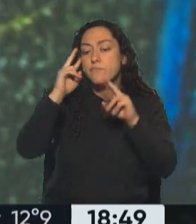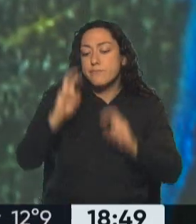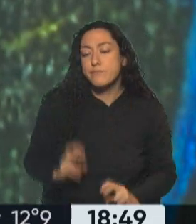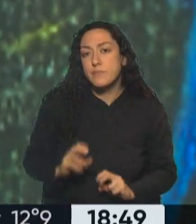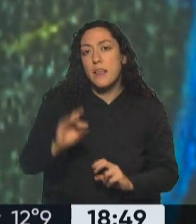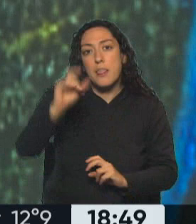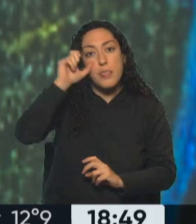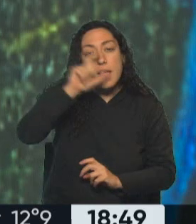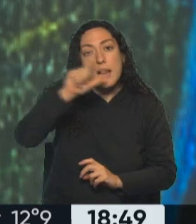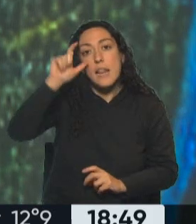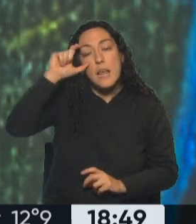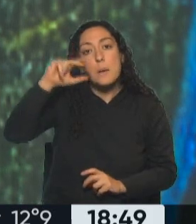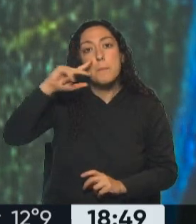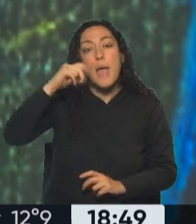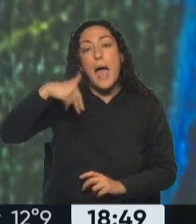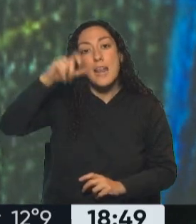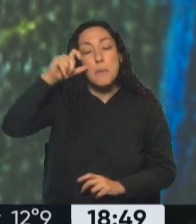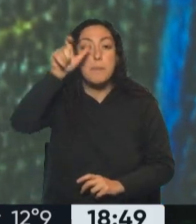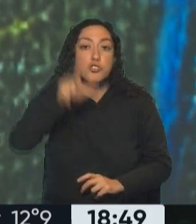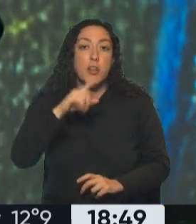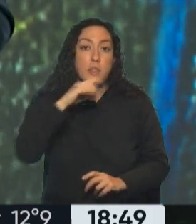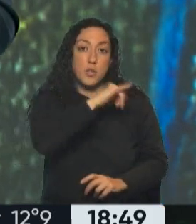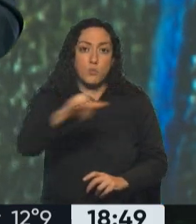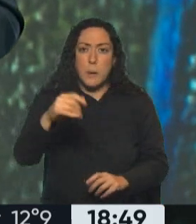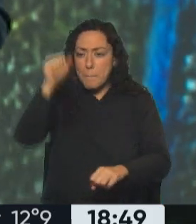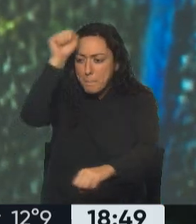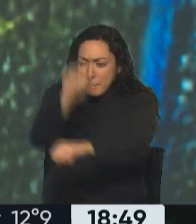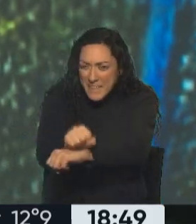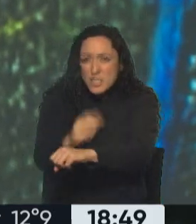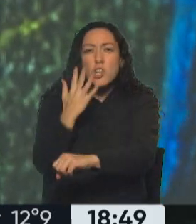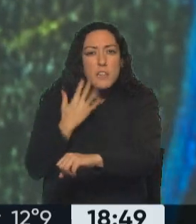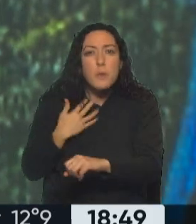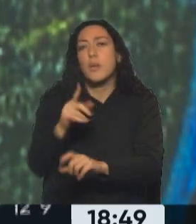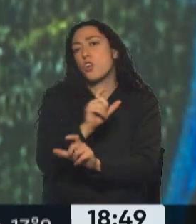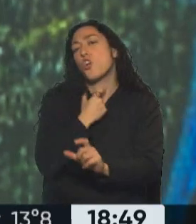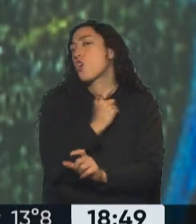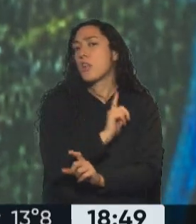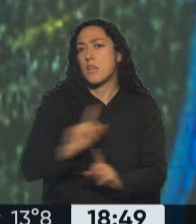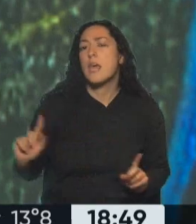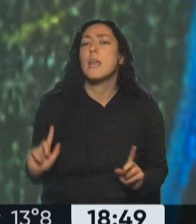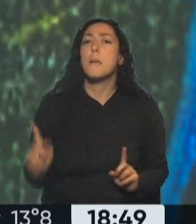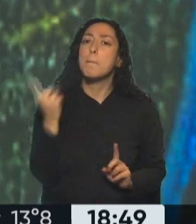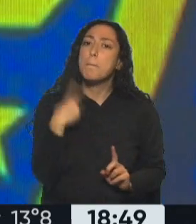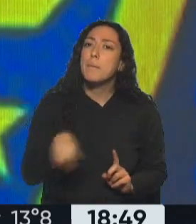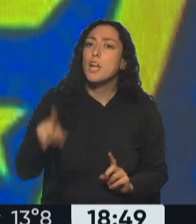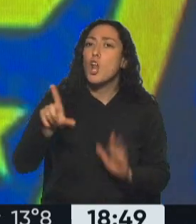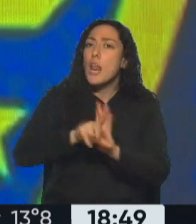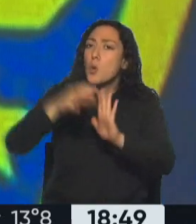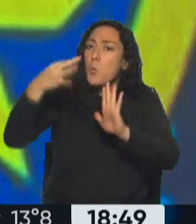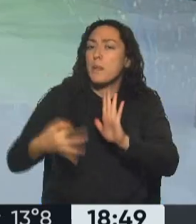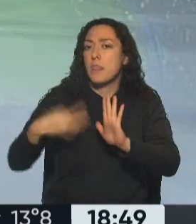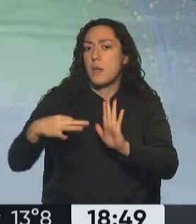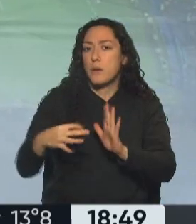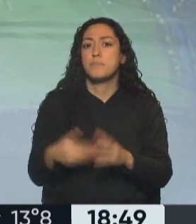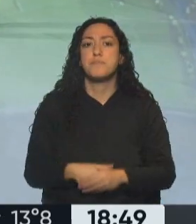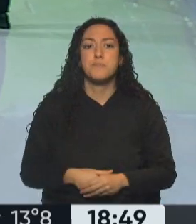Piane, este señor que lo denuncia, que no quiere que vaya preso, pero dice que cumpla la ley, ¿no? Eso es lo que dice. Muy bien. Vamos a las formaciones, ¿te parece,